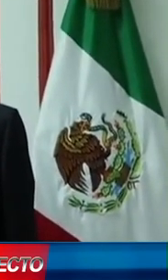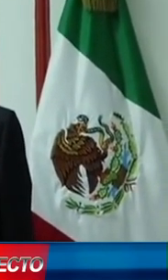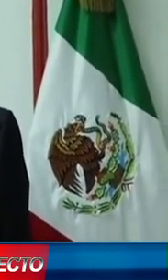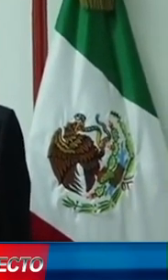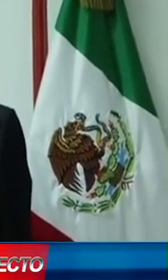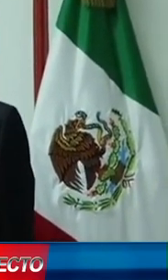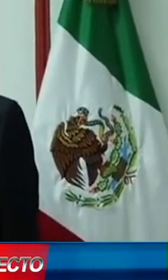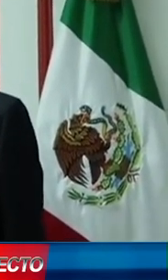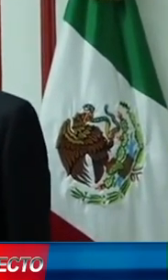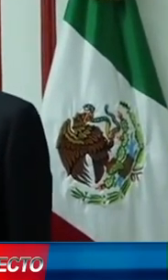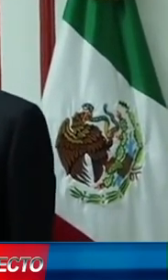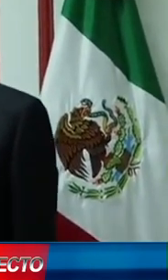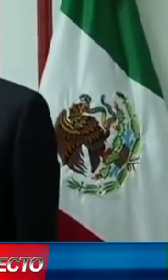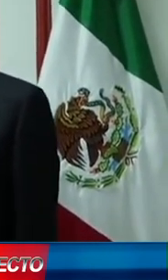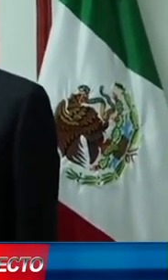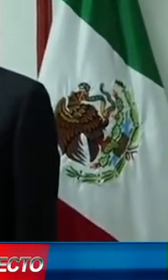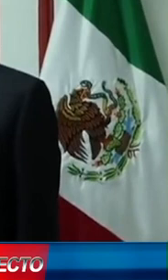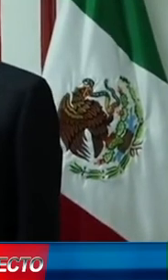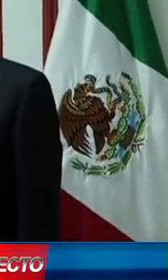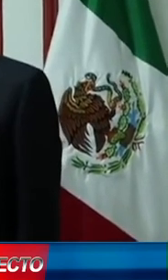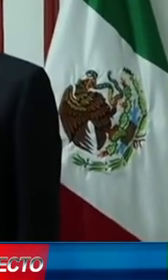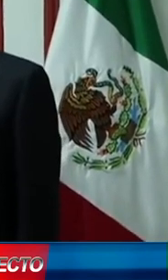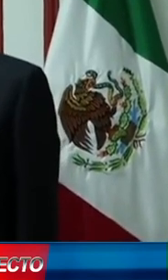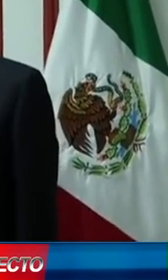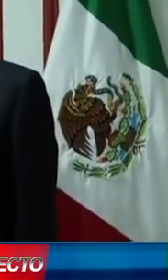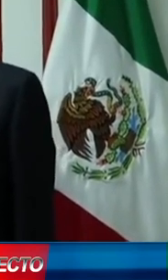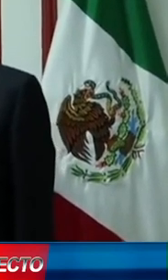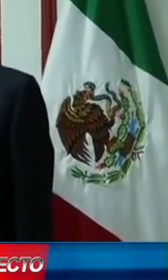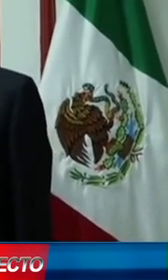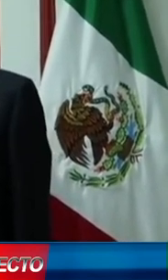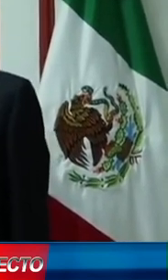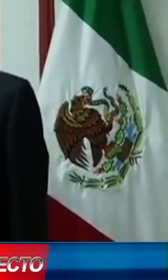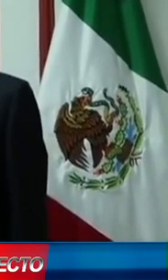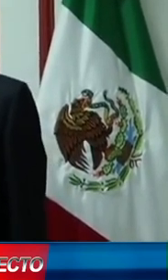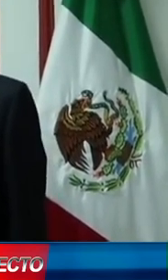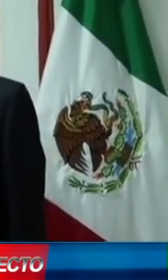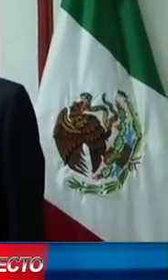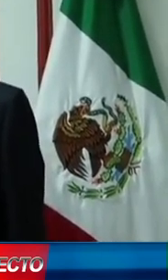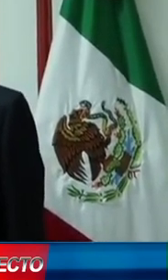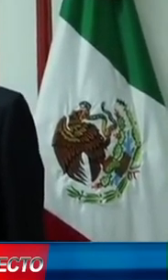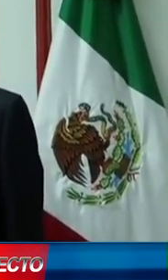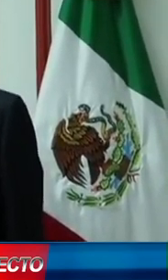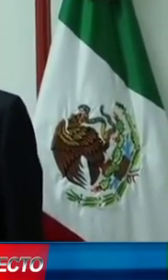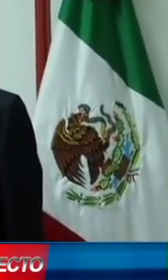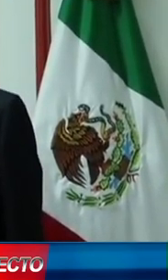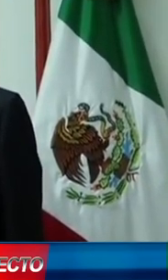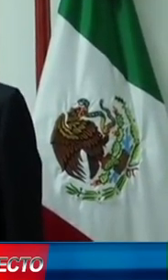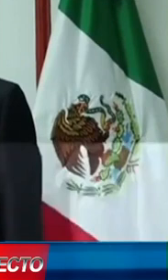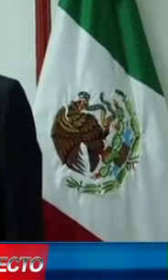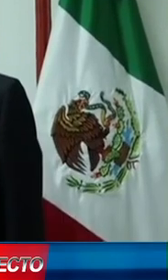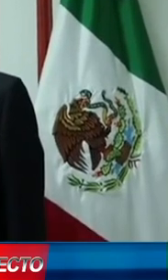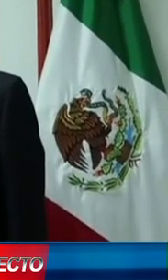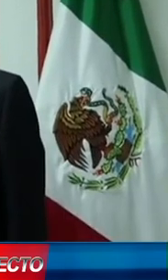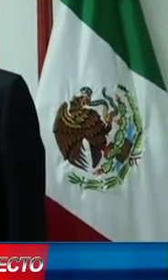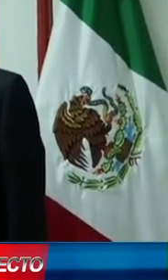las que medianamente operan. Es decir, si el Estado asume prácticamente la potestad de todas estas empresas,